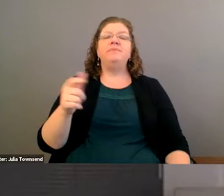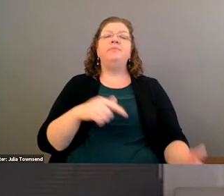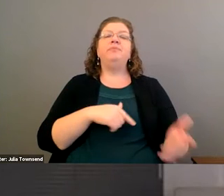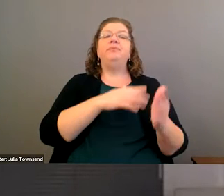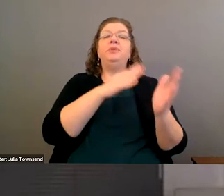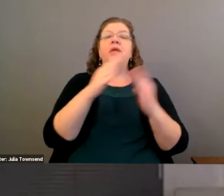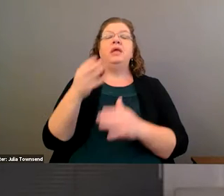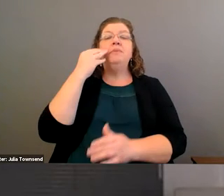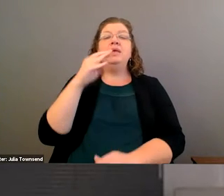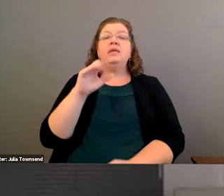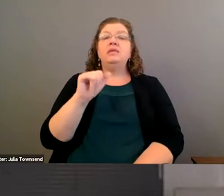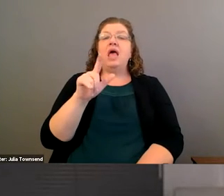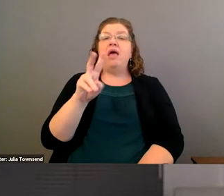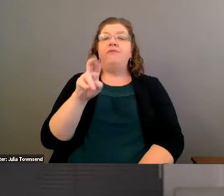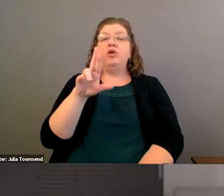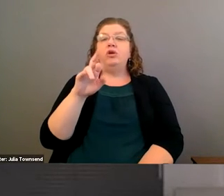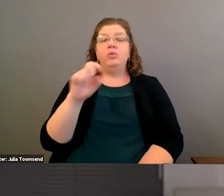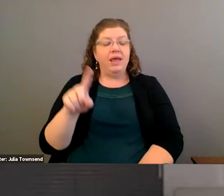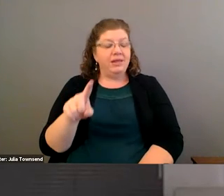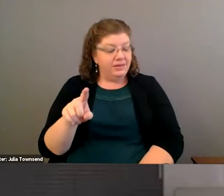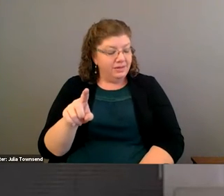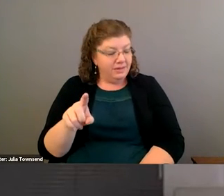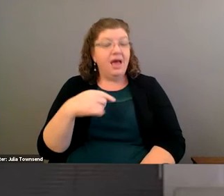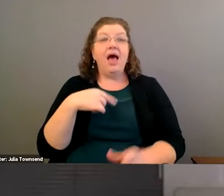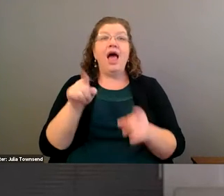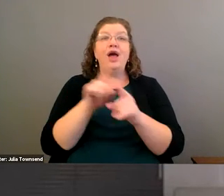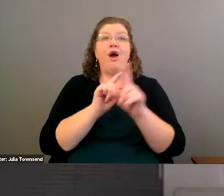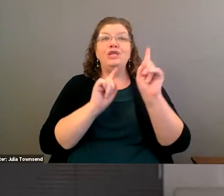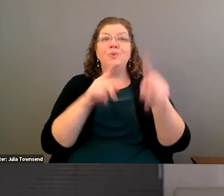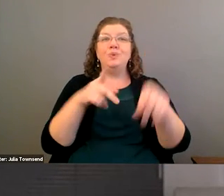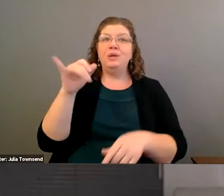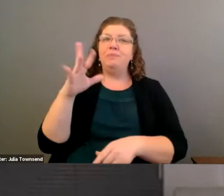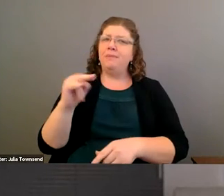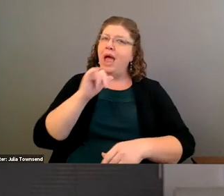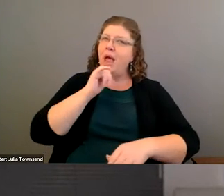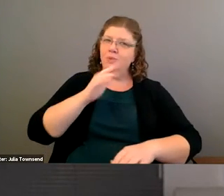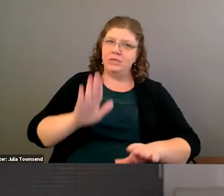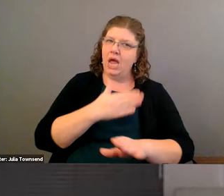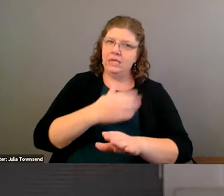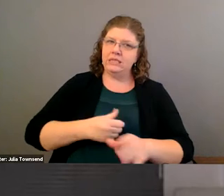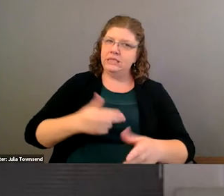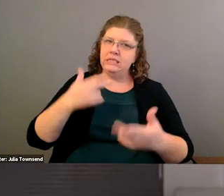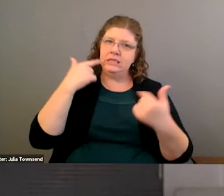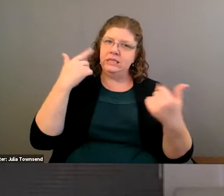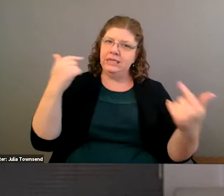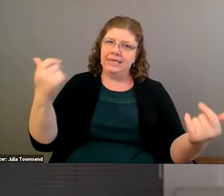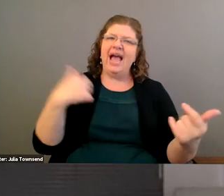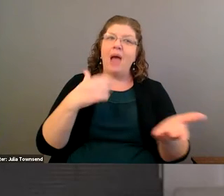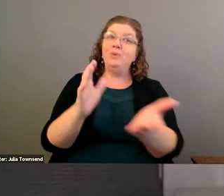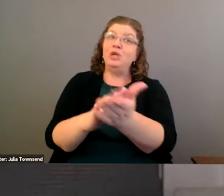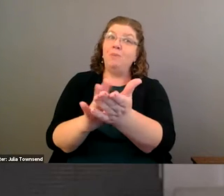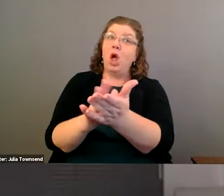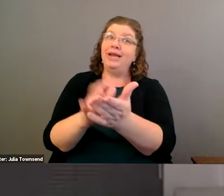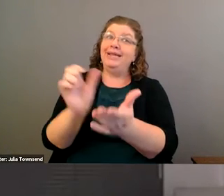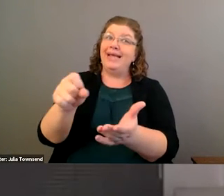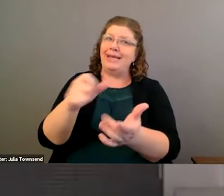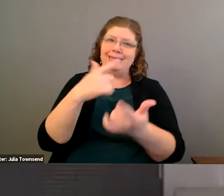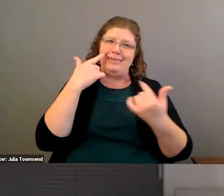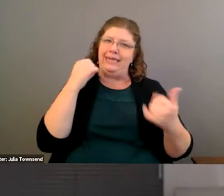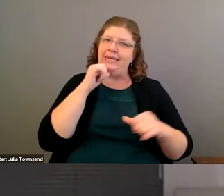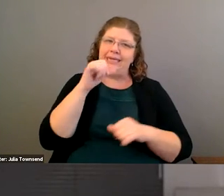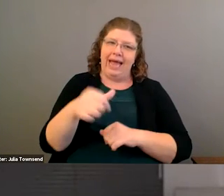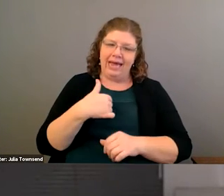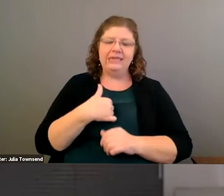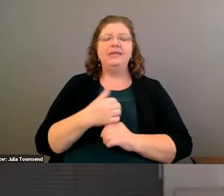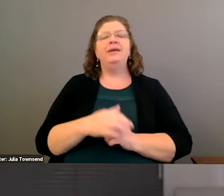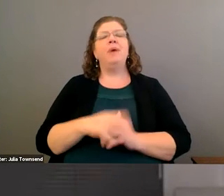Señora Álvarez, también yo estuve allí en Pimpin. No estaba cantando, como la señora Wendy